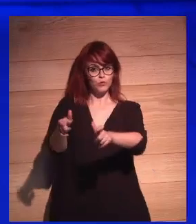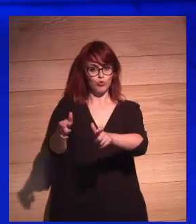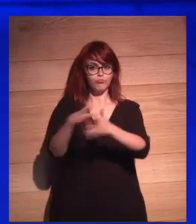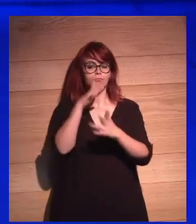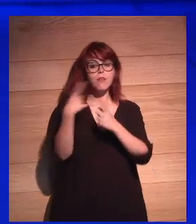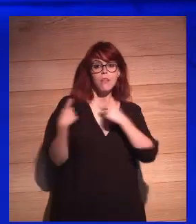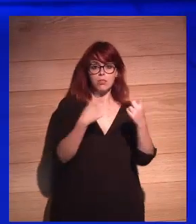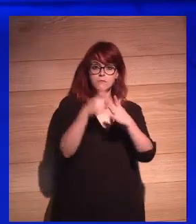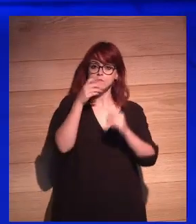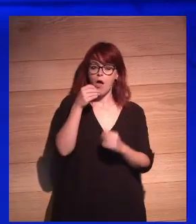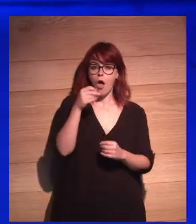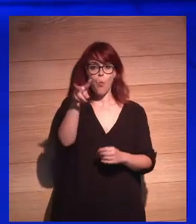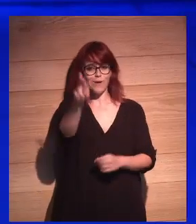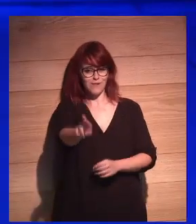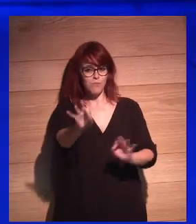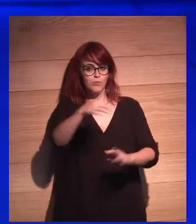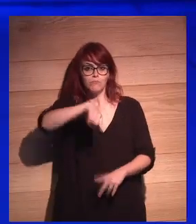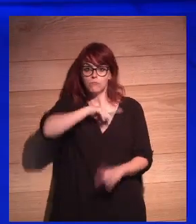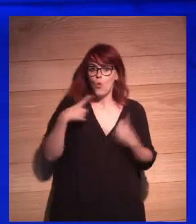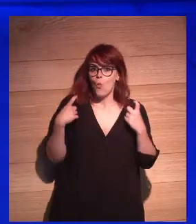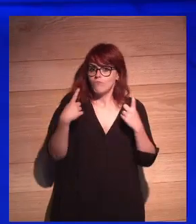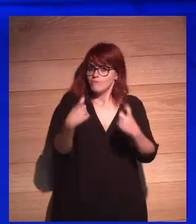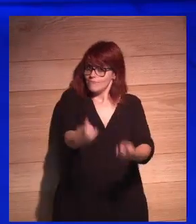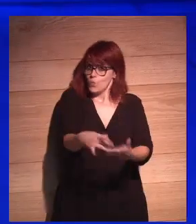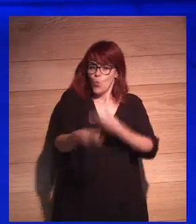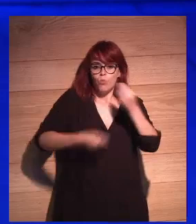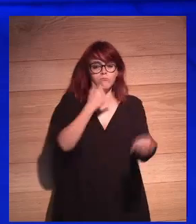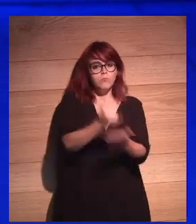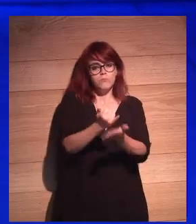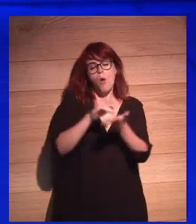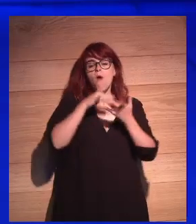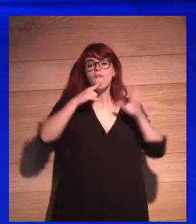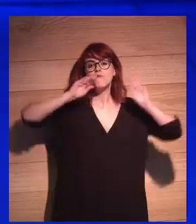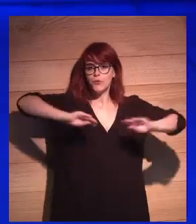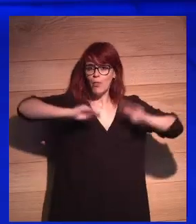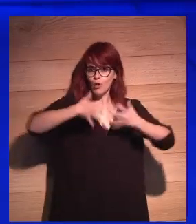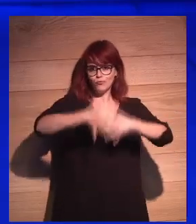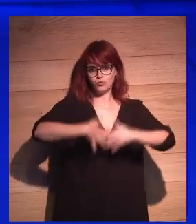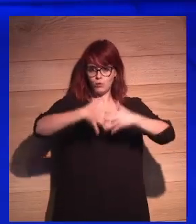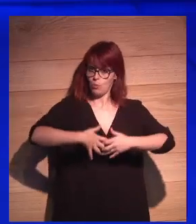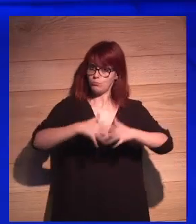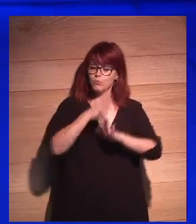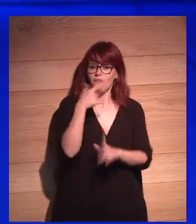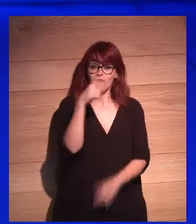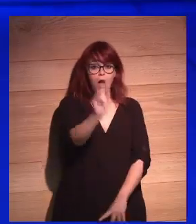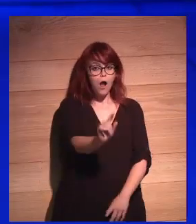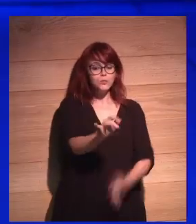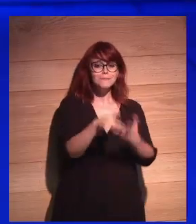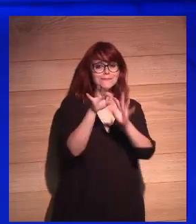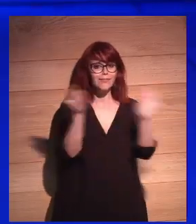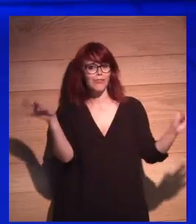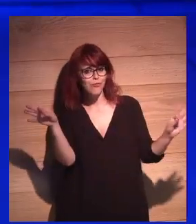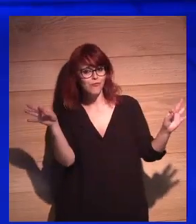necesita la realidad virtual porque tiene una utilidad demostrada es la formación industrial. Es mucho más barato, es mucho más